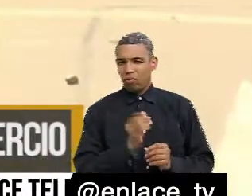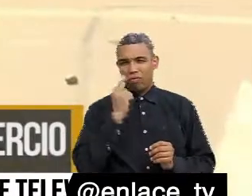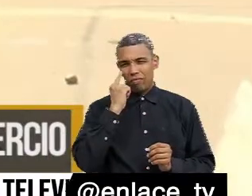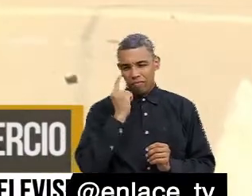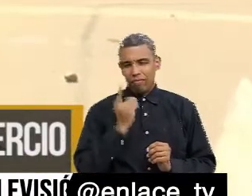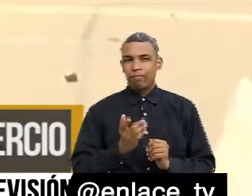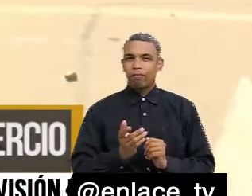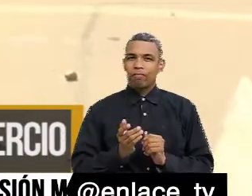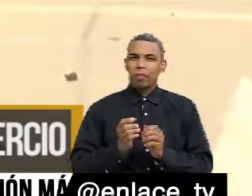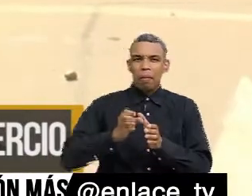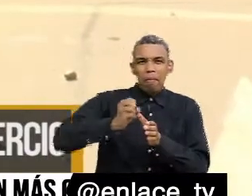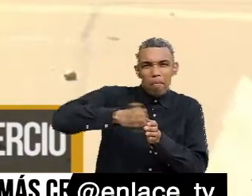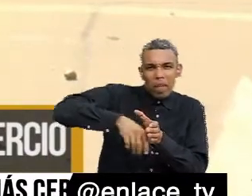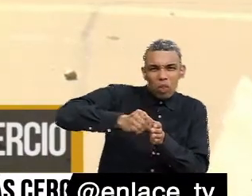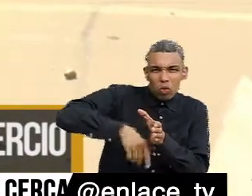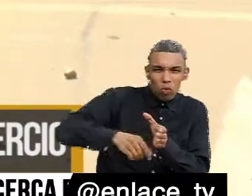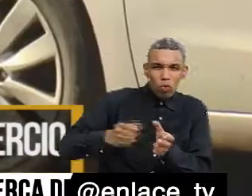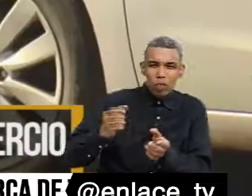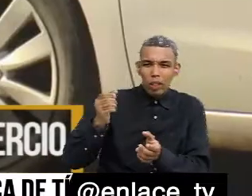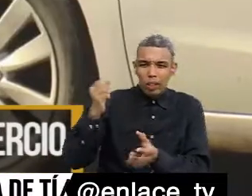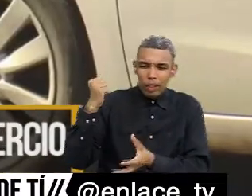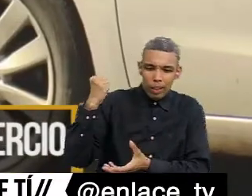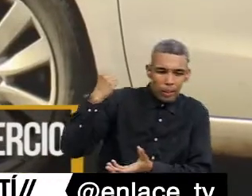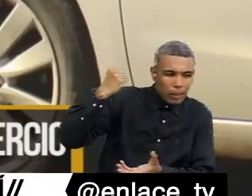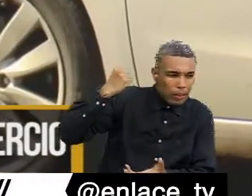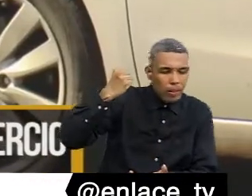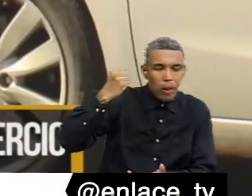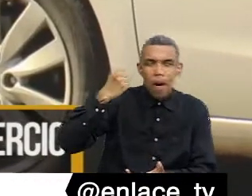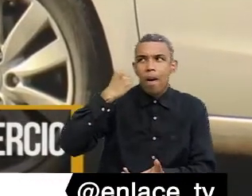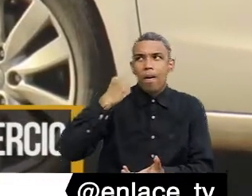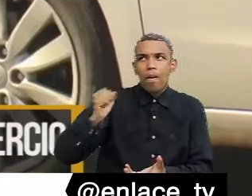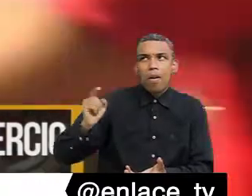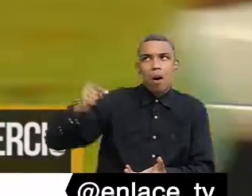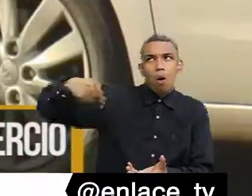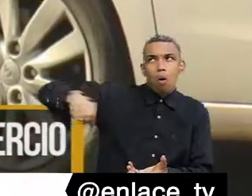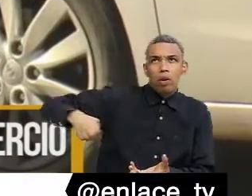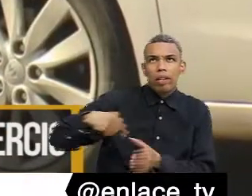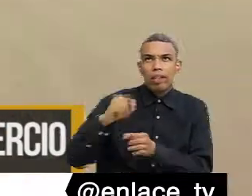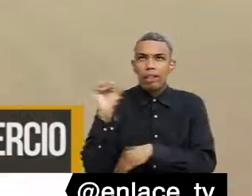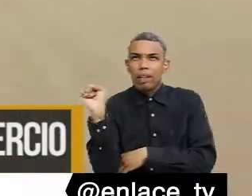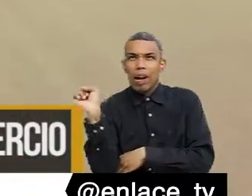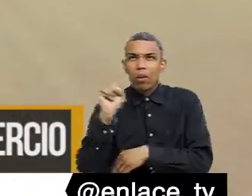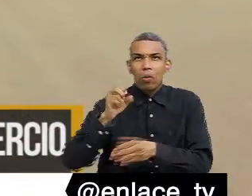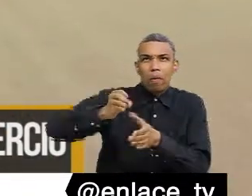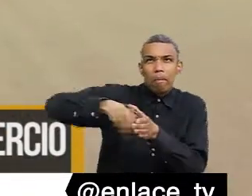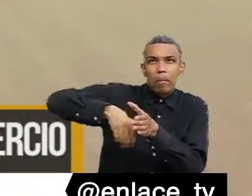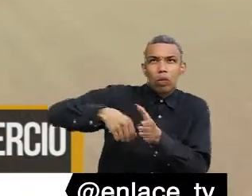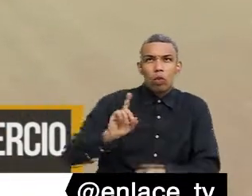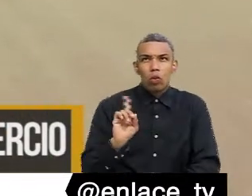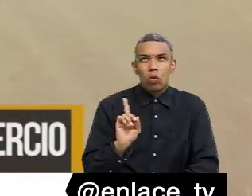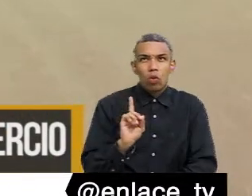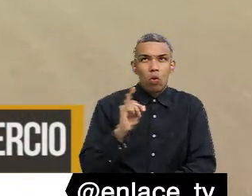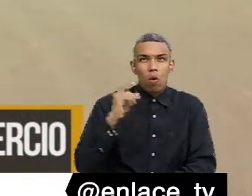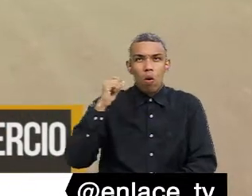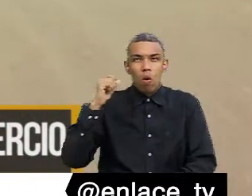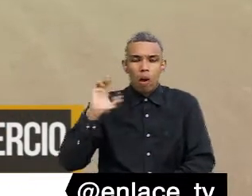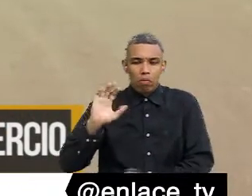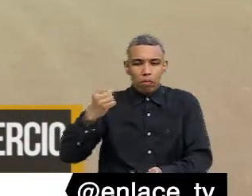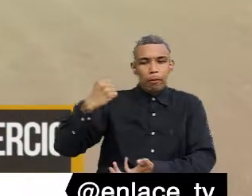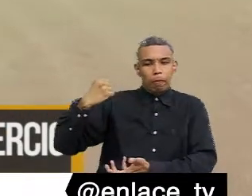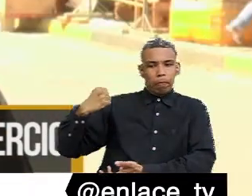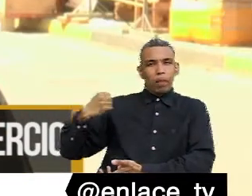basuras en barrancabermeja que es importante recalcar y también hace de extensiva la invitación a todos los ciudadanos para